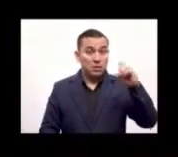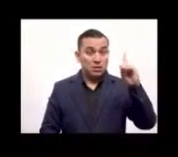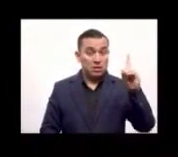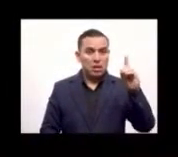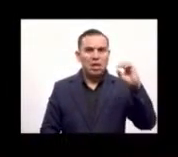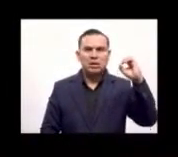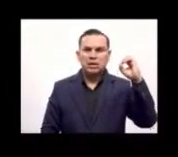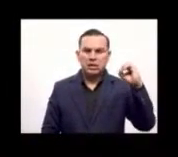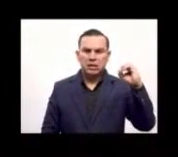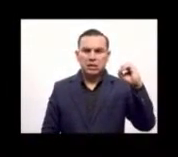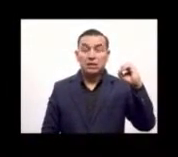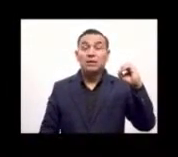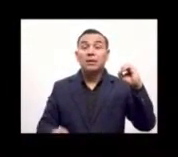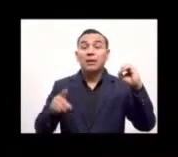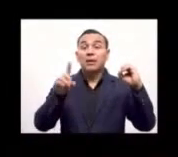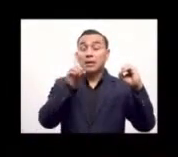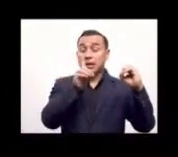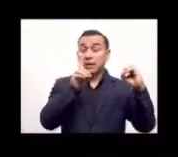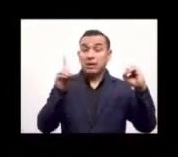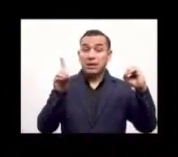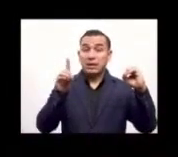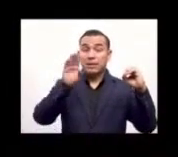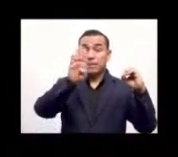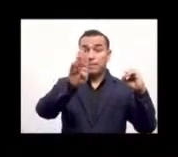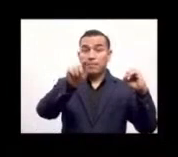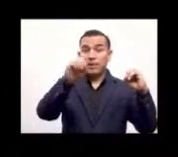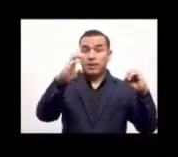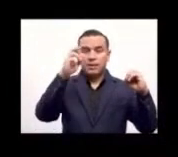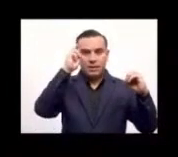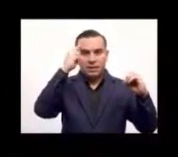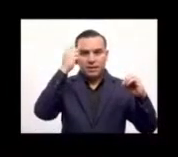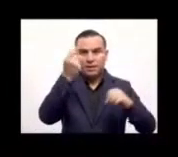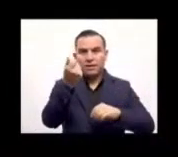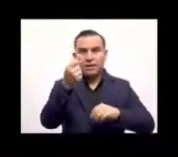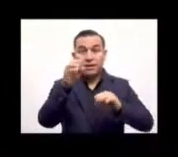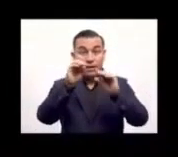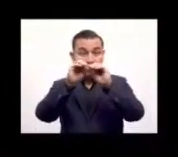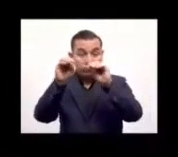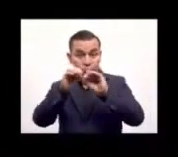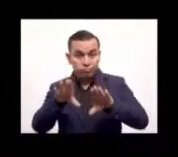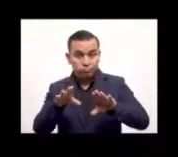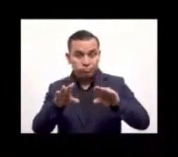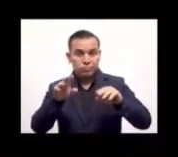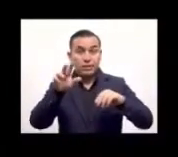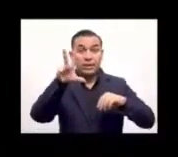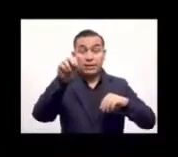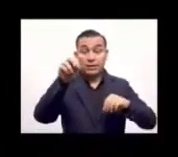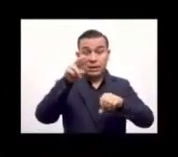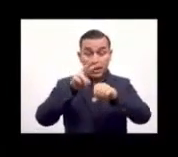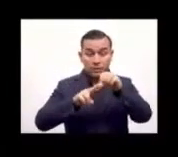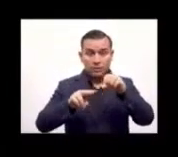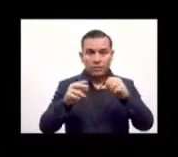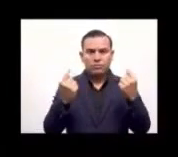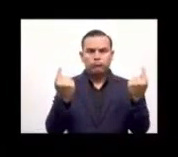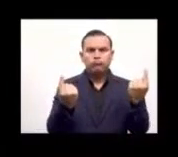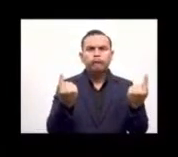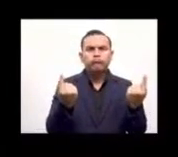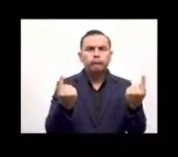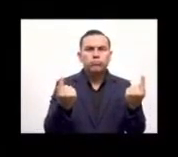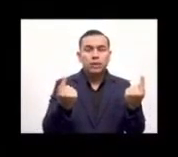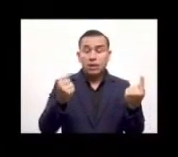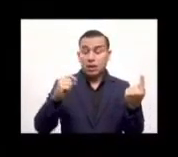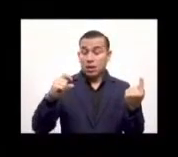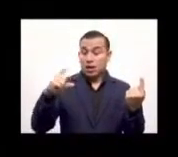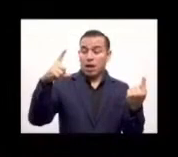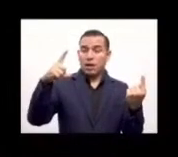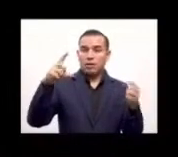y ya tengo de repente de la nada 500,000 usuarios activos. Me recuerda sí. a esas malas frases. Sí, sí, sí. No